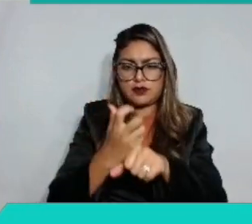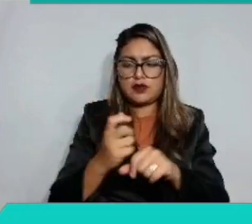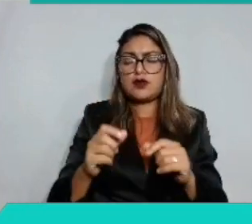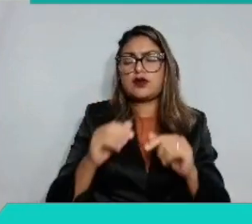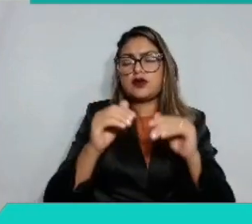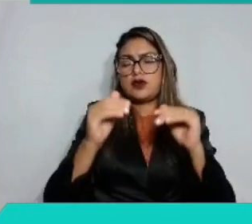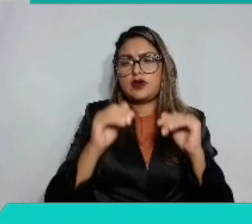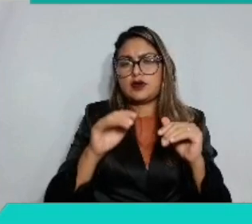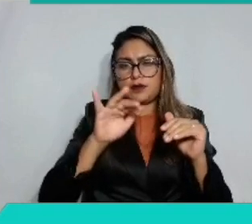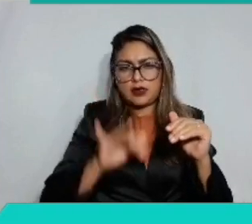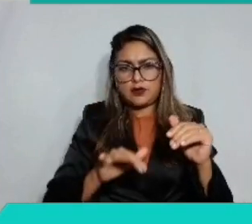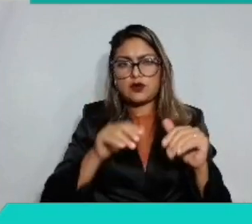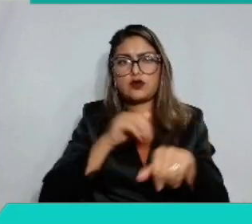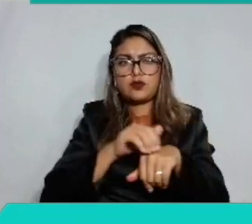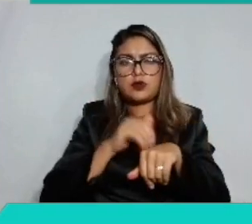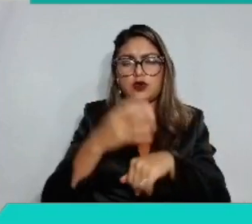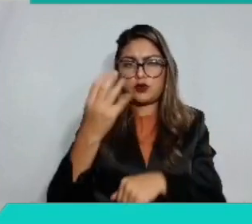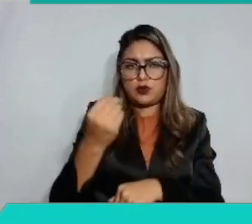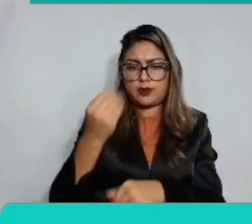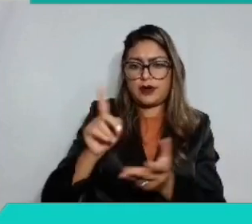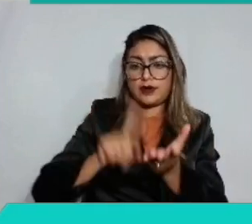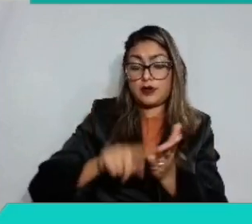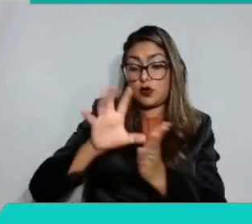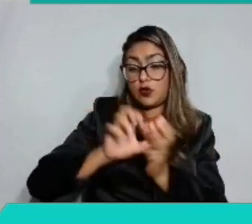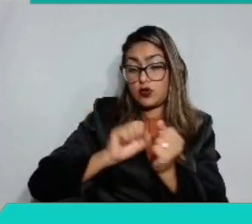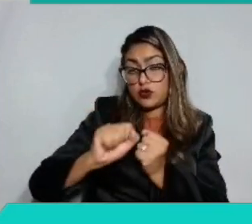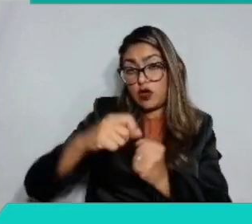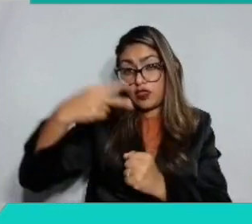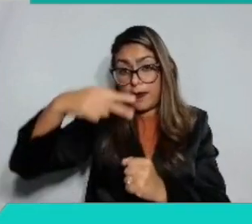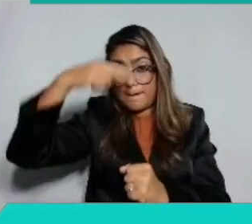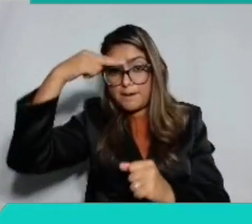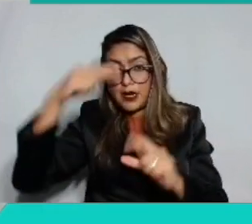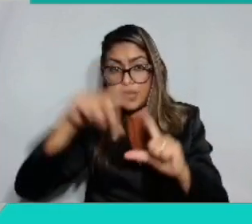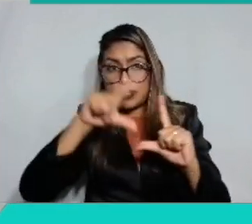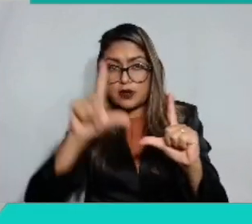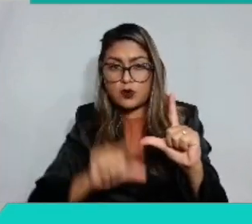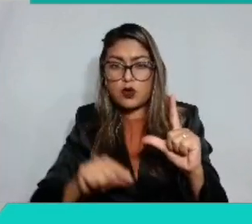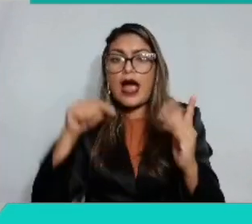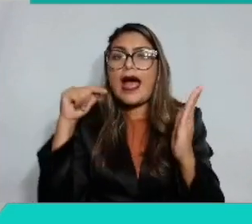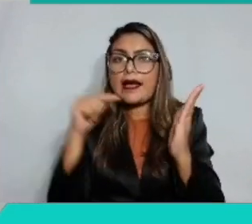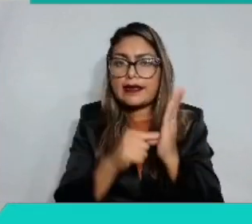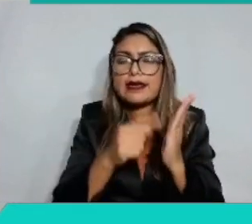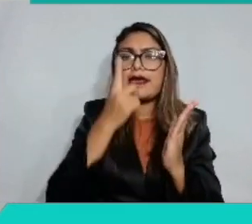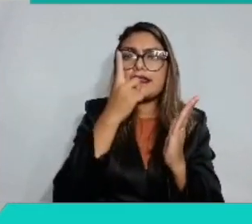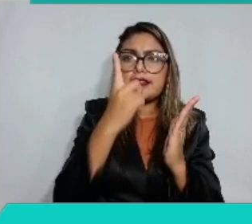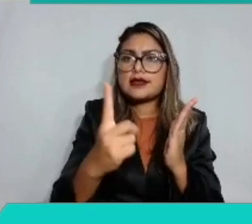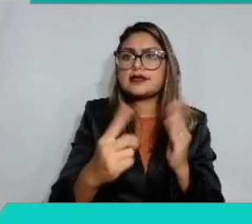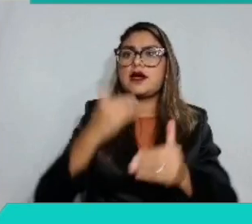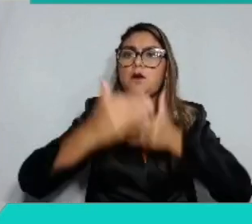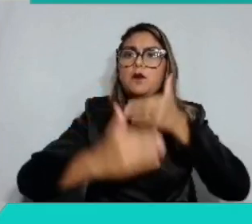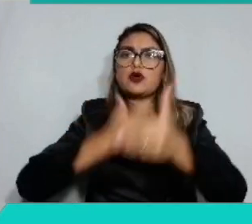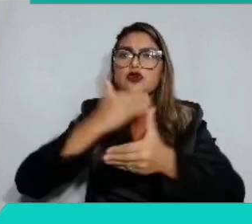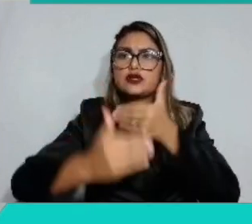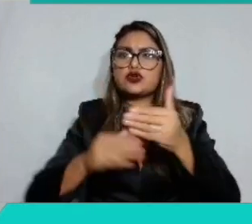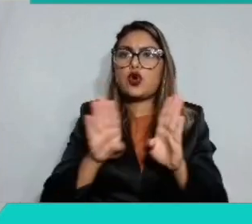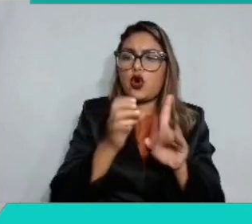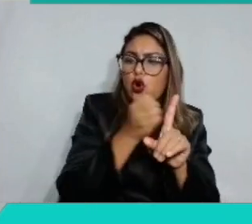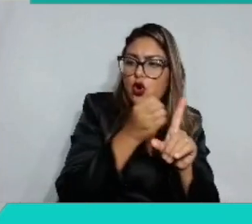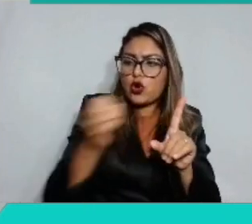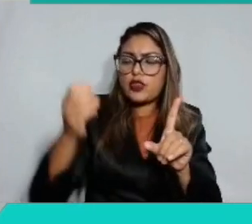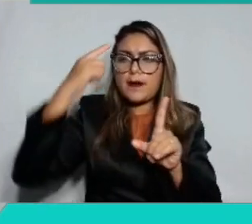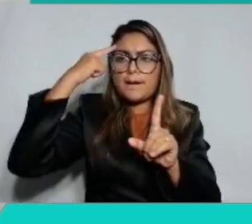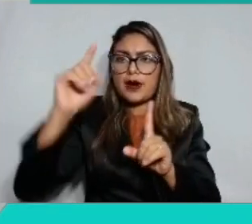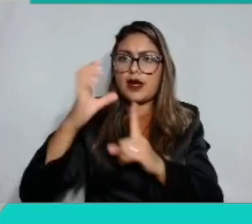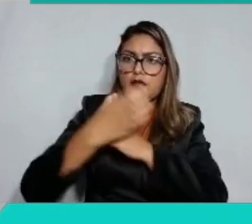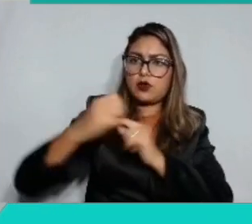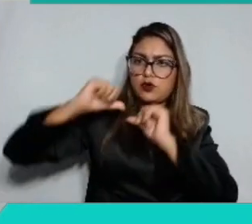de los Estados Unidos Mexicanos se encuentra establecido el proceso de designación de los comisionados del